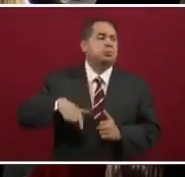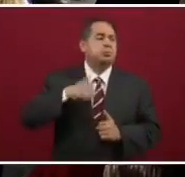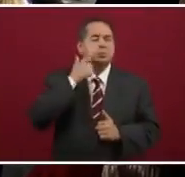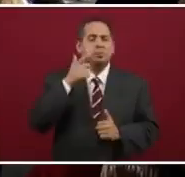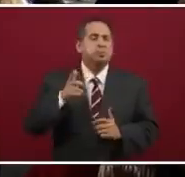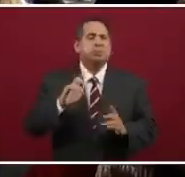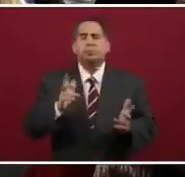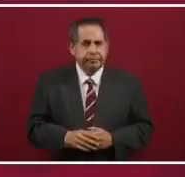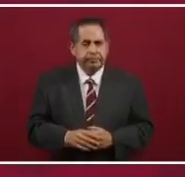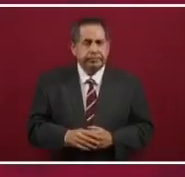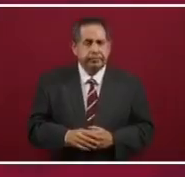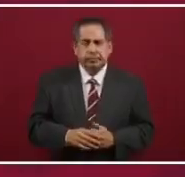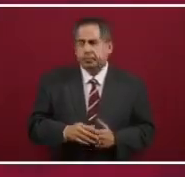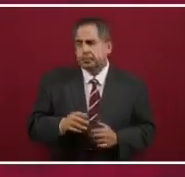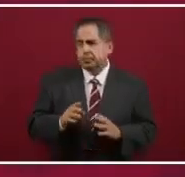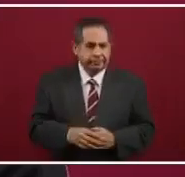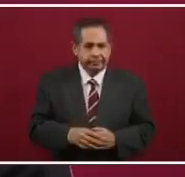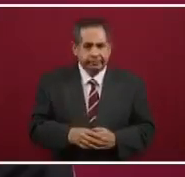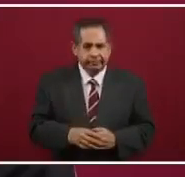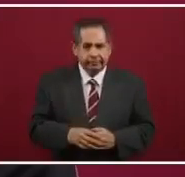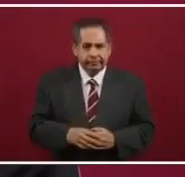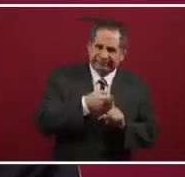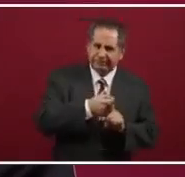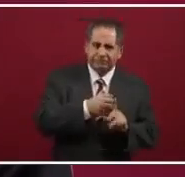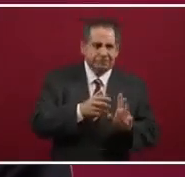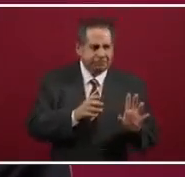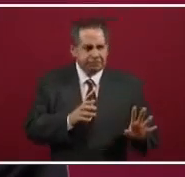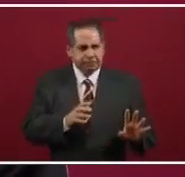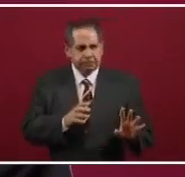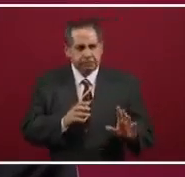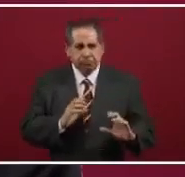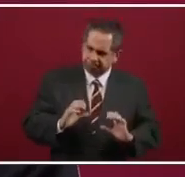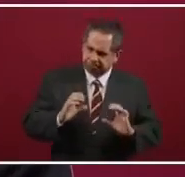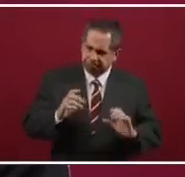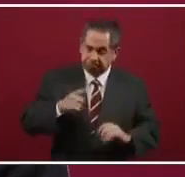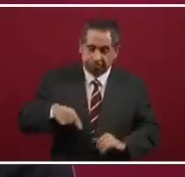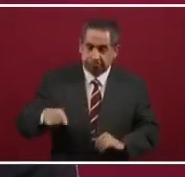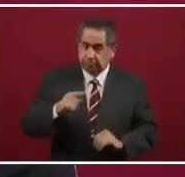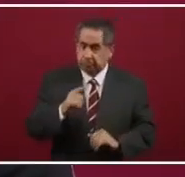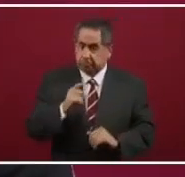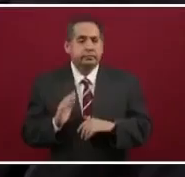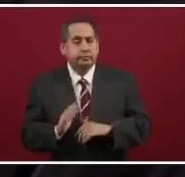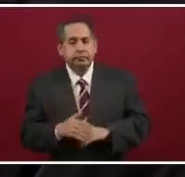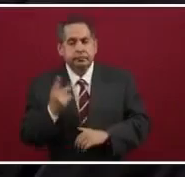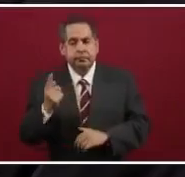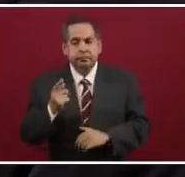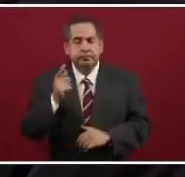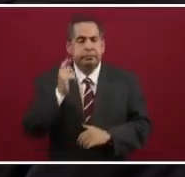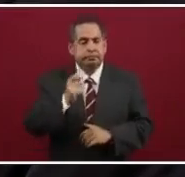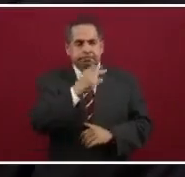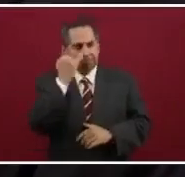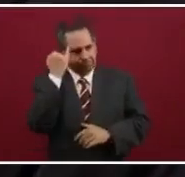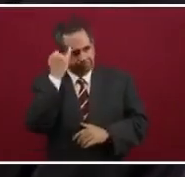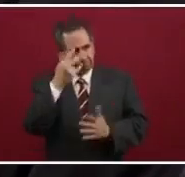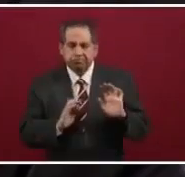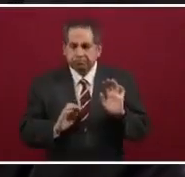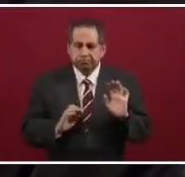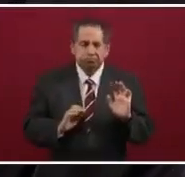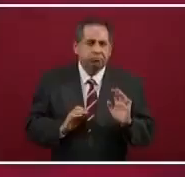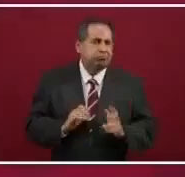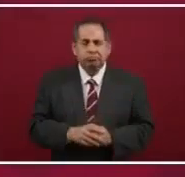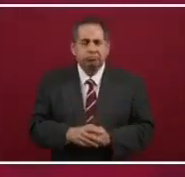nosotros ser incisivos, queremos ser cuidadosos, porque tiene que ver con posturas que se